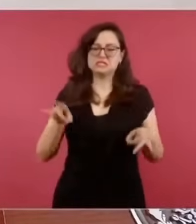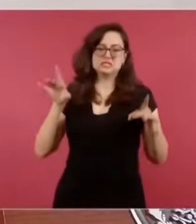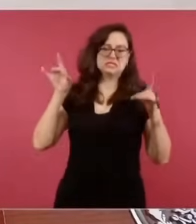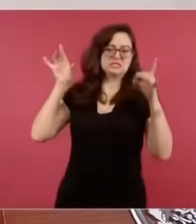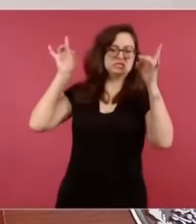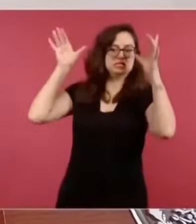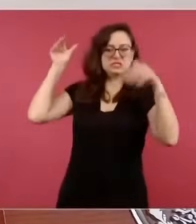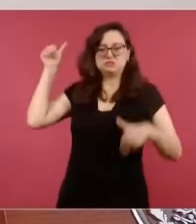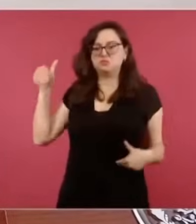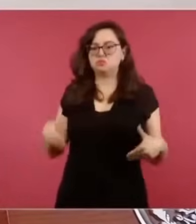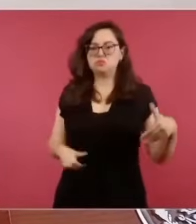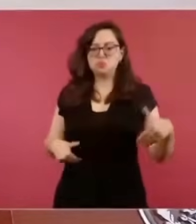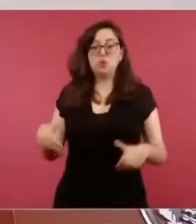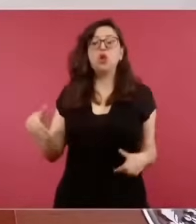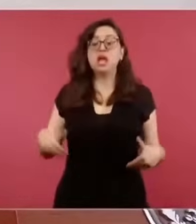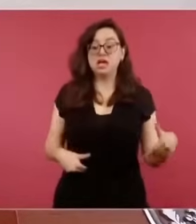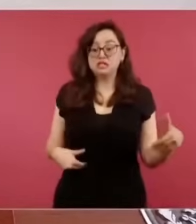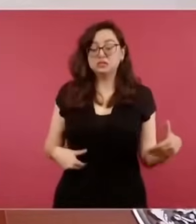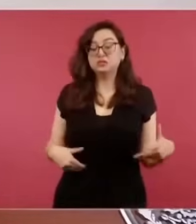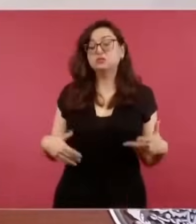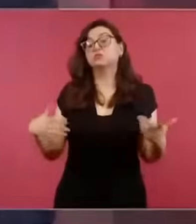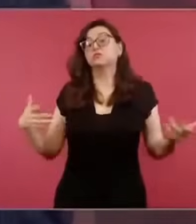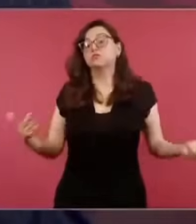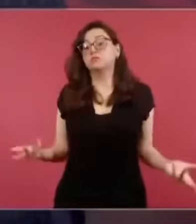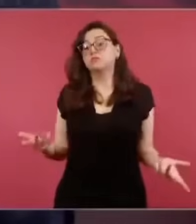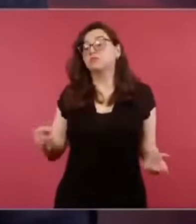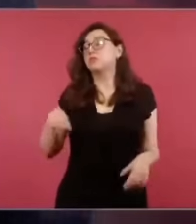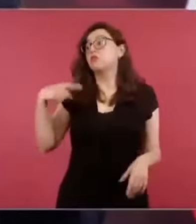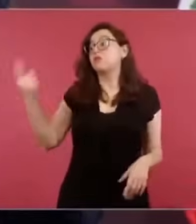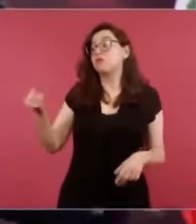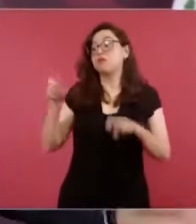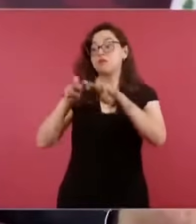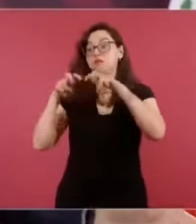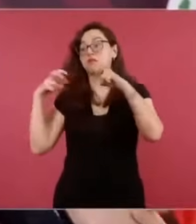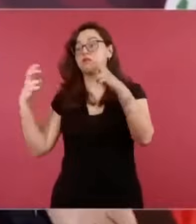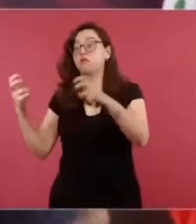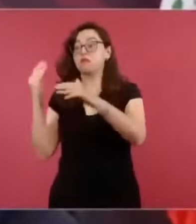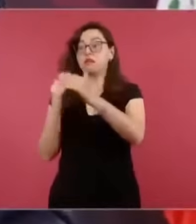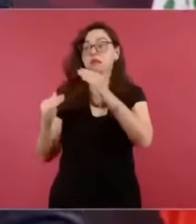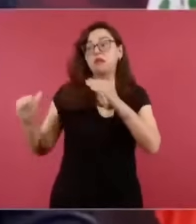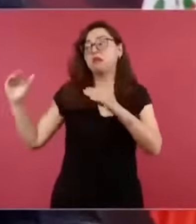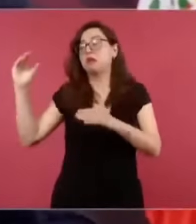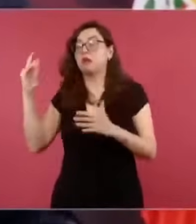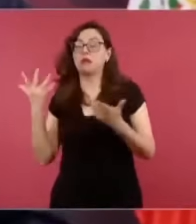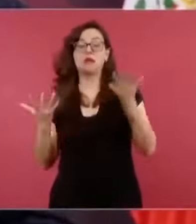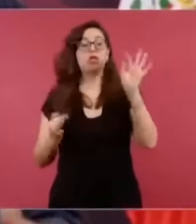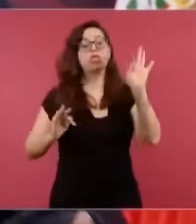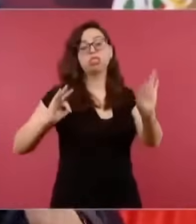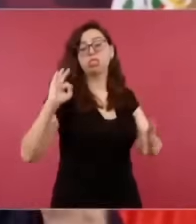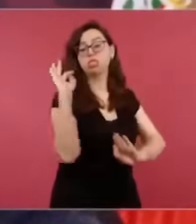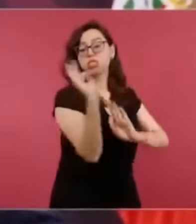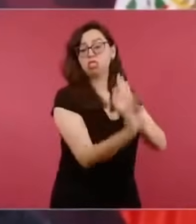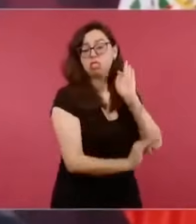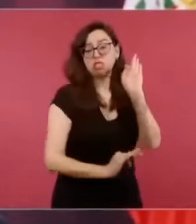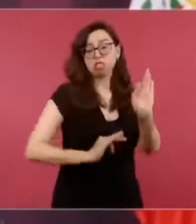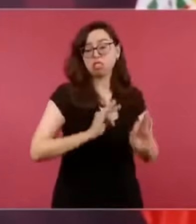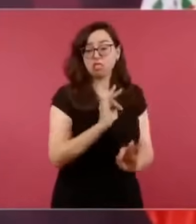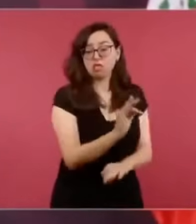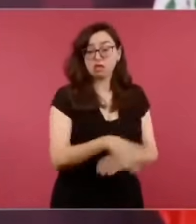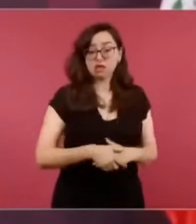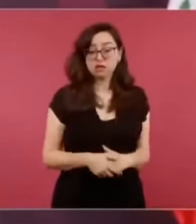este ministro Aguilar, al mismo tiempo que tenía guardado en el